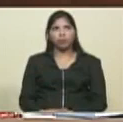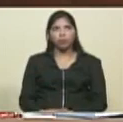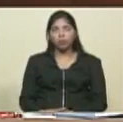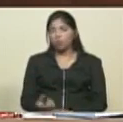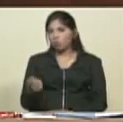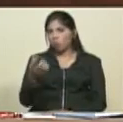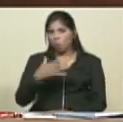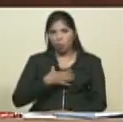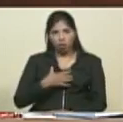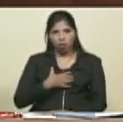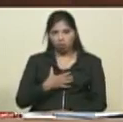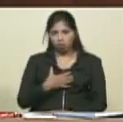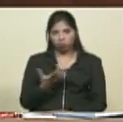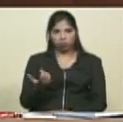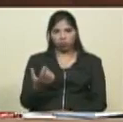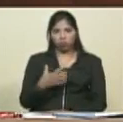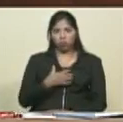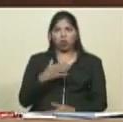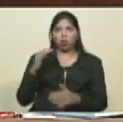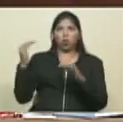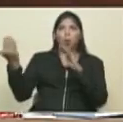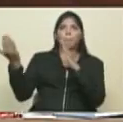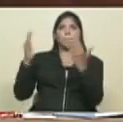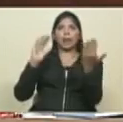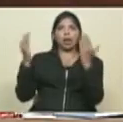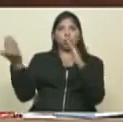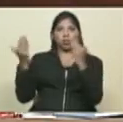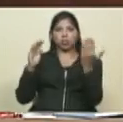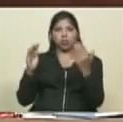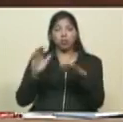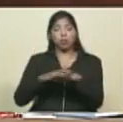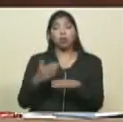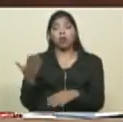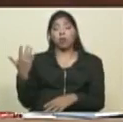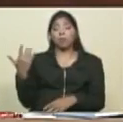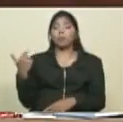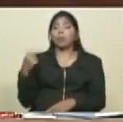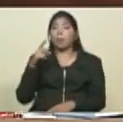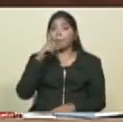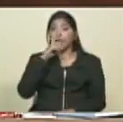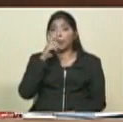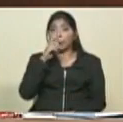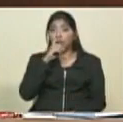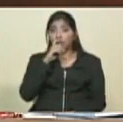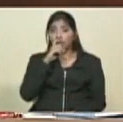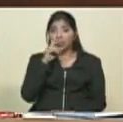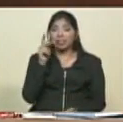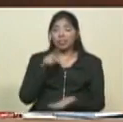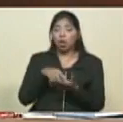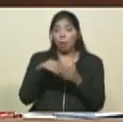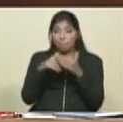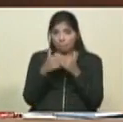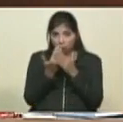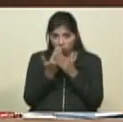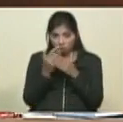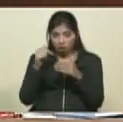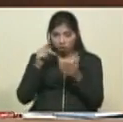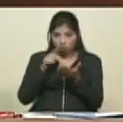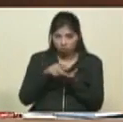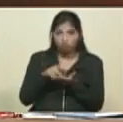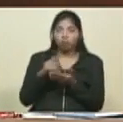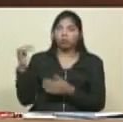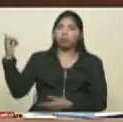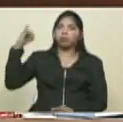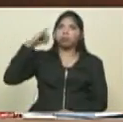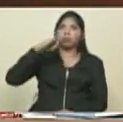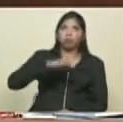una comparación, porque el presidente de la República, Nicolás Maduro Moros, llegó en la madrugada del día de hoy a Venezuela de